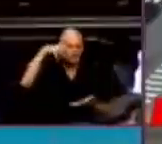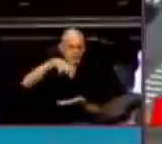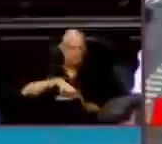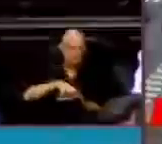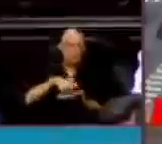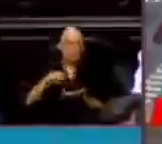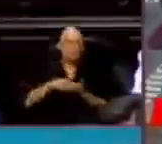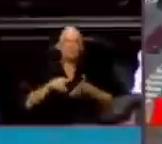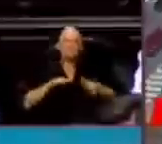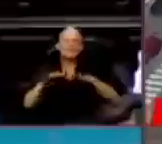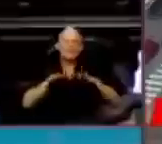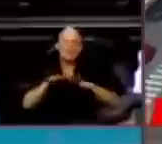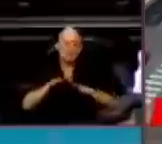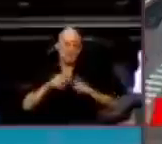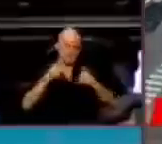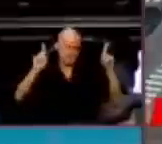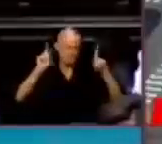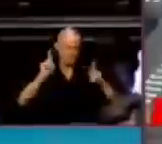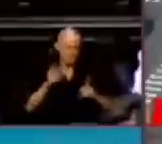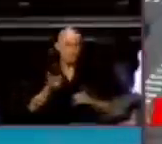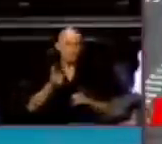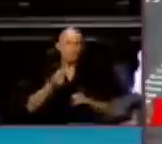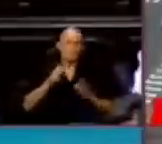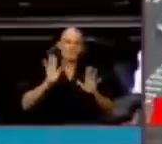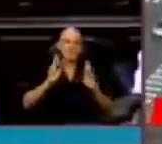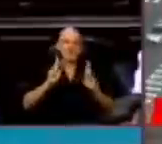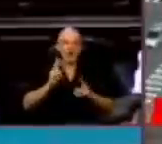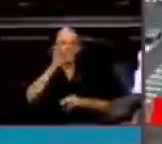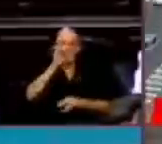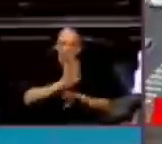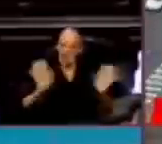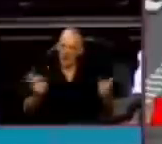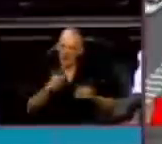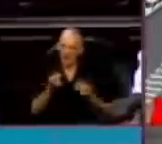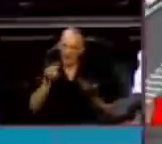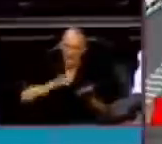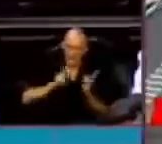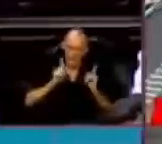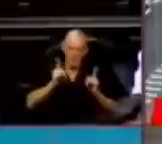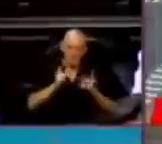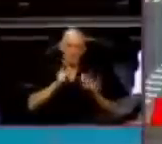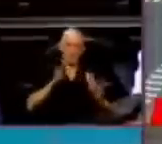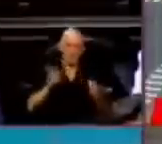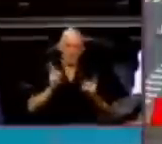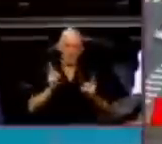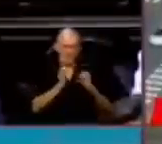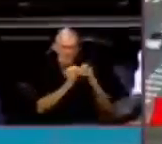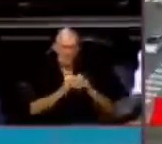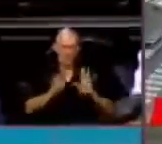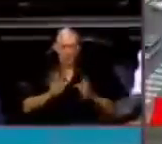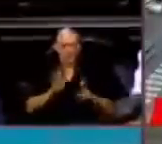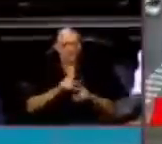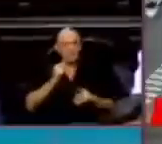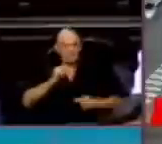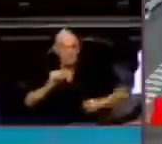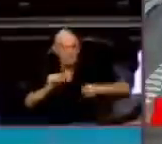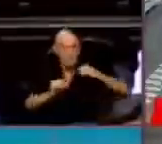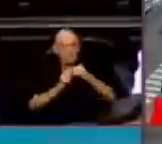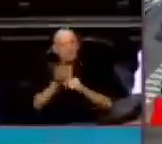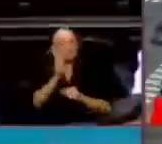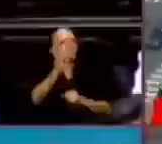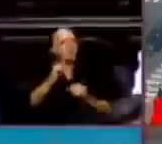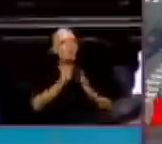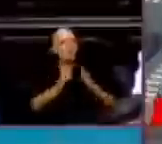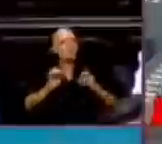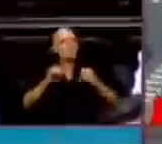después tenemos que ir sacando. Y después, de vuelta, había gente que no distorsionaba. Mirá el precio de distorsión de hoy de